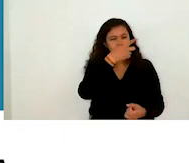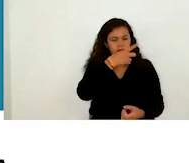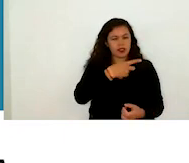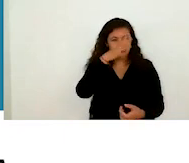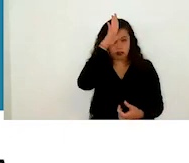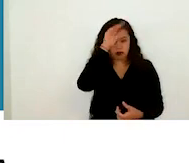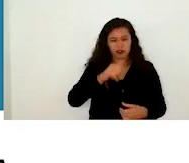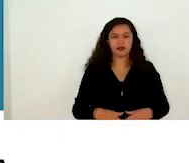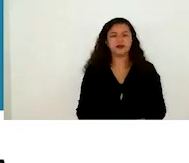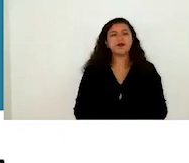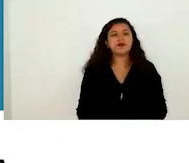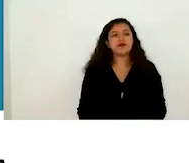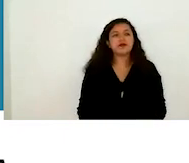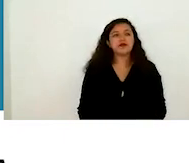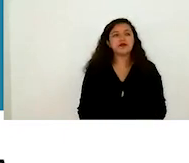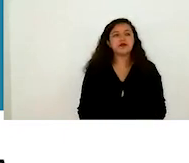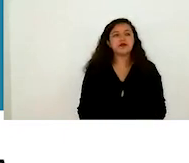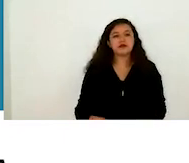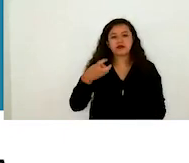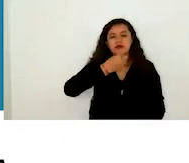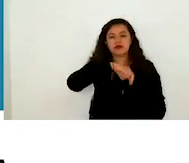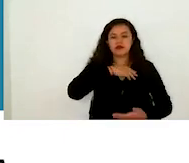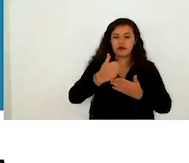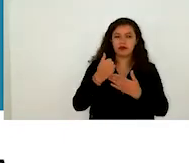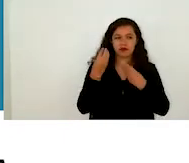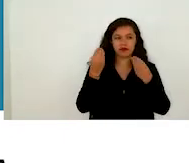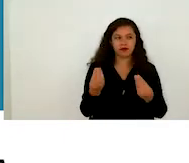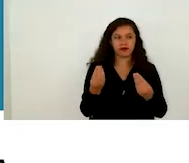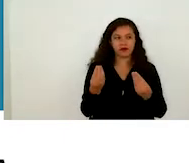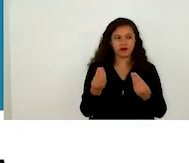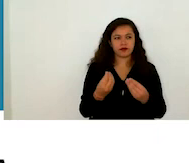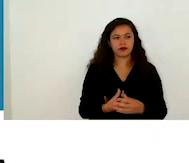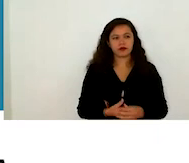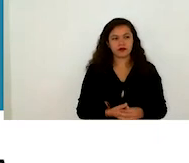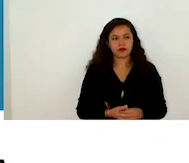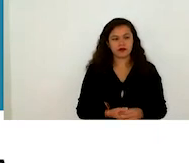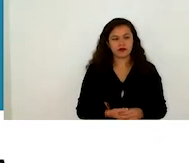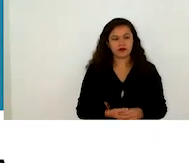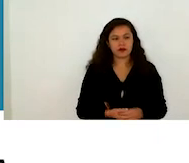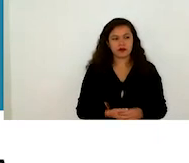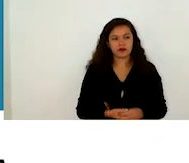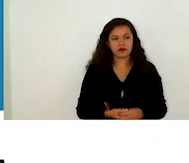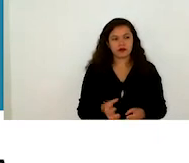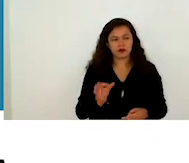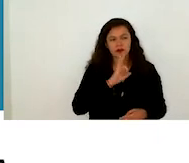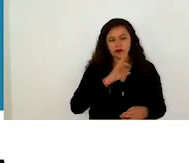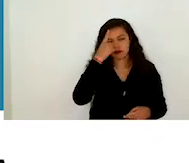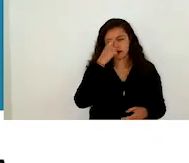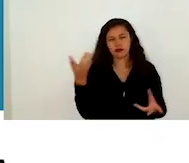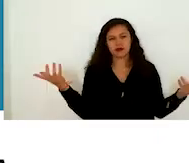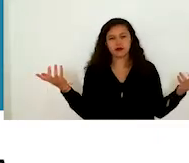acuerdo esto nos va a ayudar muchísimo y nos va a permitir precisamente si empezar a tener que generar